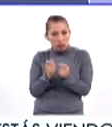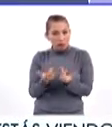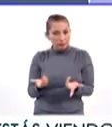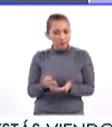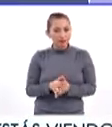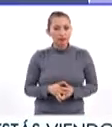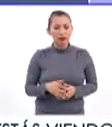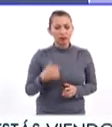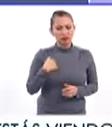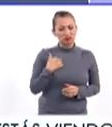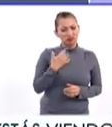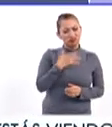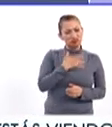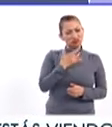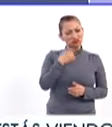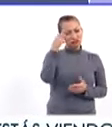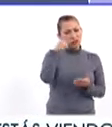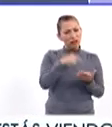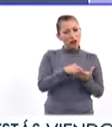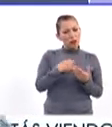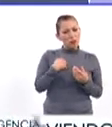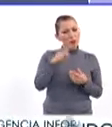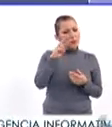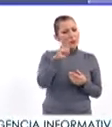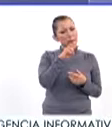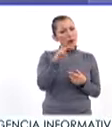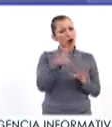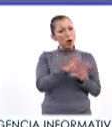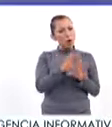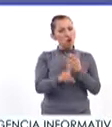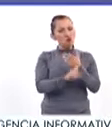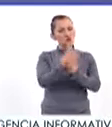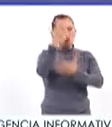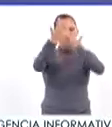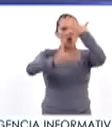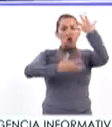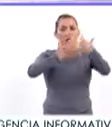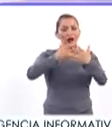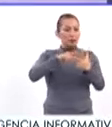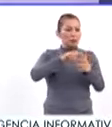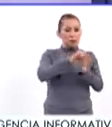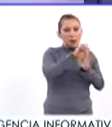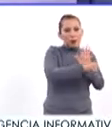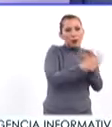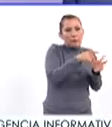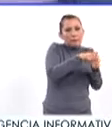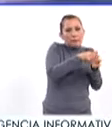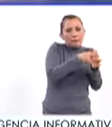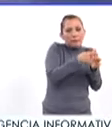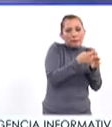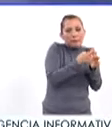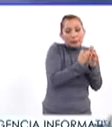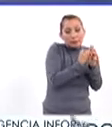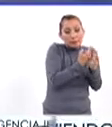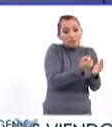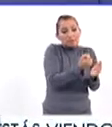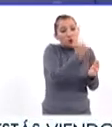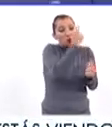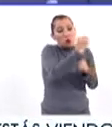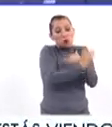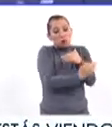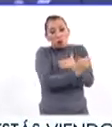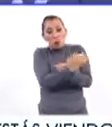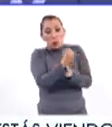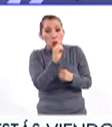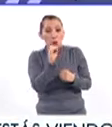Claro, a mí me da la impresión, doctora, que estamos viviendo en una especie de caos, es decir, de repente surgen de forma esporádica o